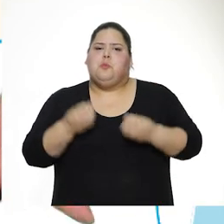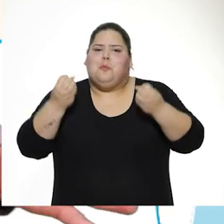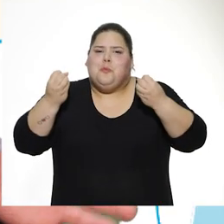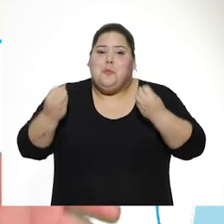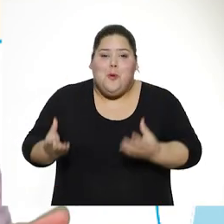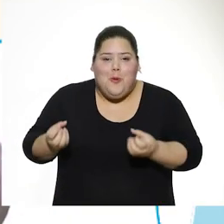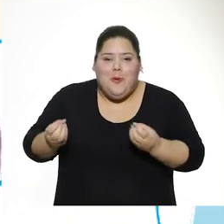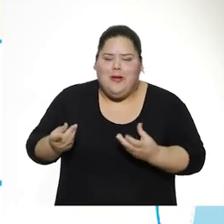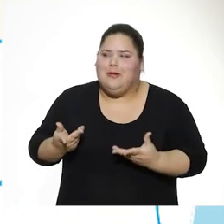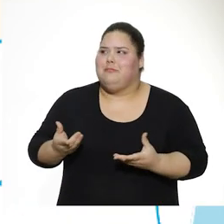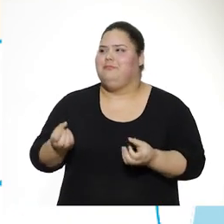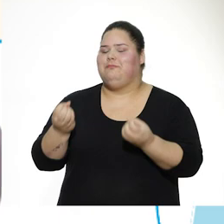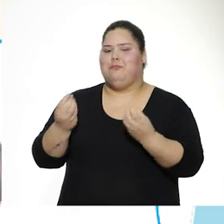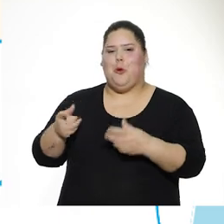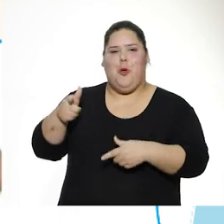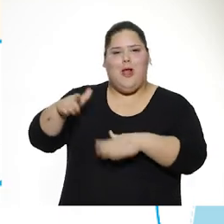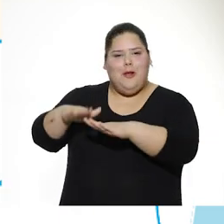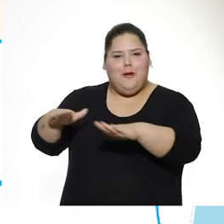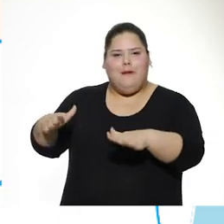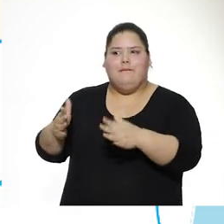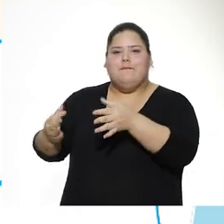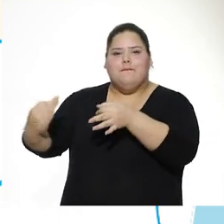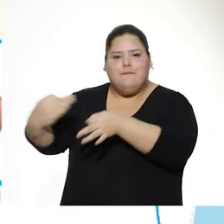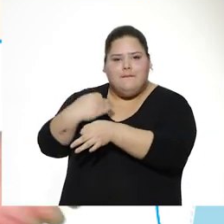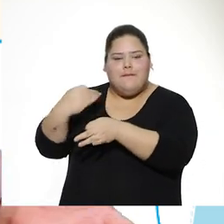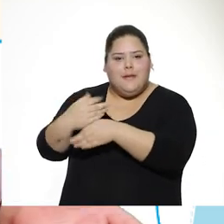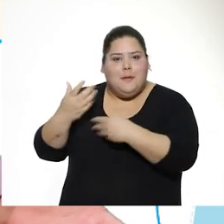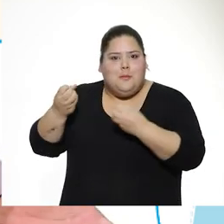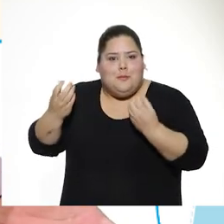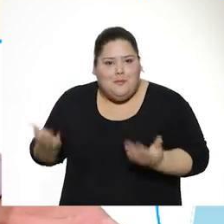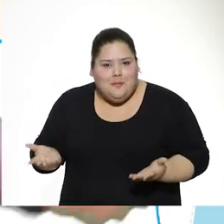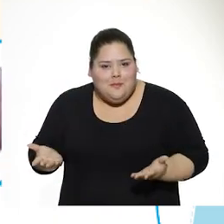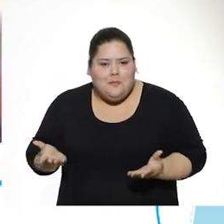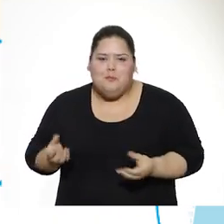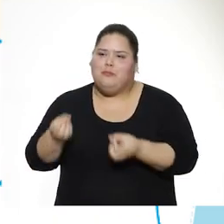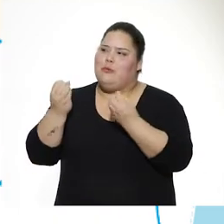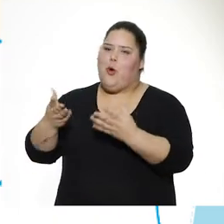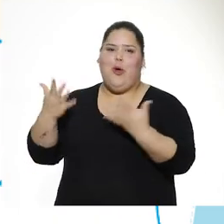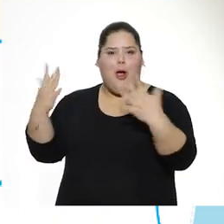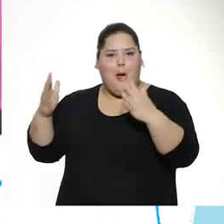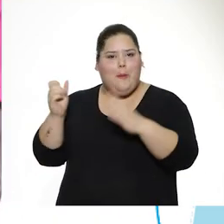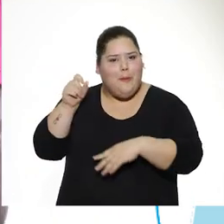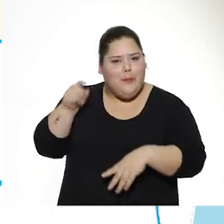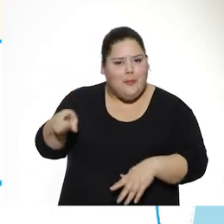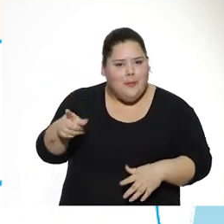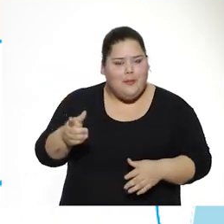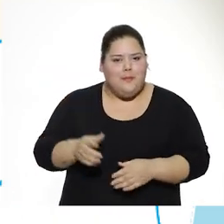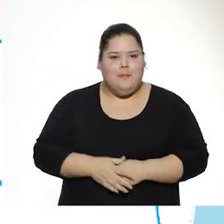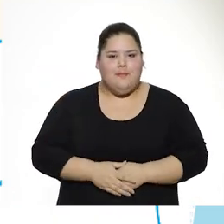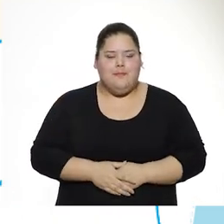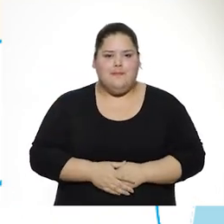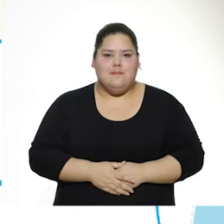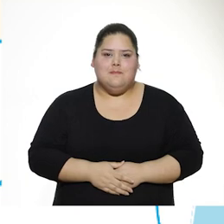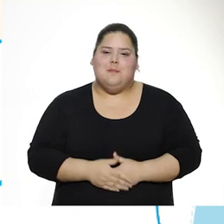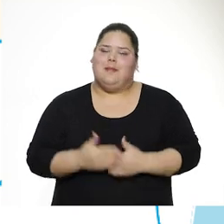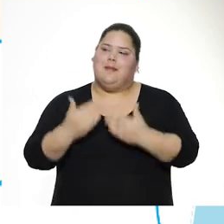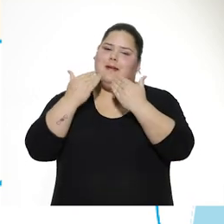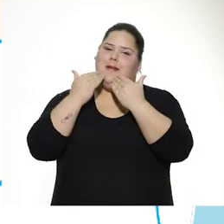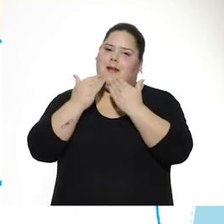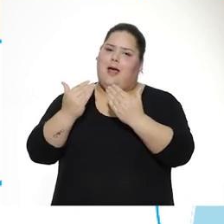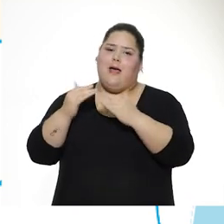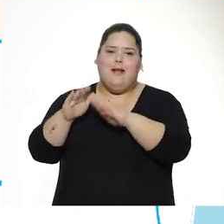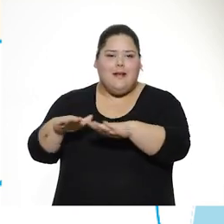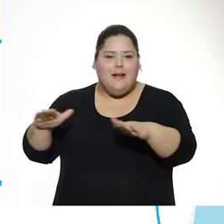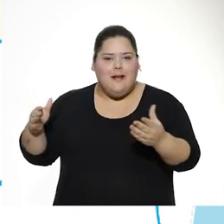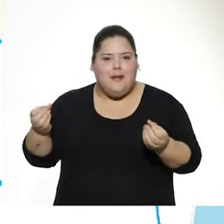Muy bien, excelente esos gurises, cómo nos van enseñando, ¿eh? Muy bien, un aplauso fuerte para ellos. Muchas